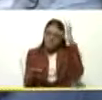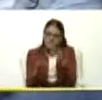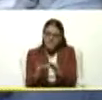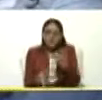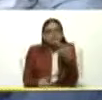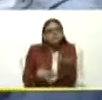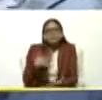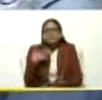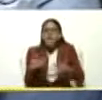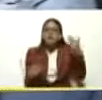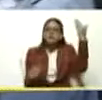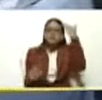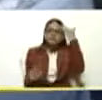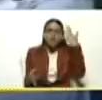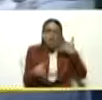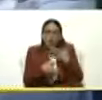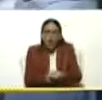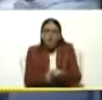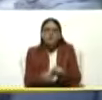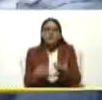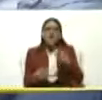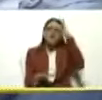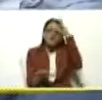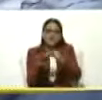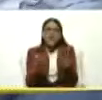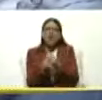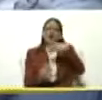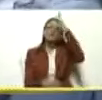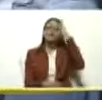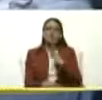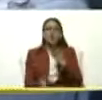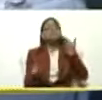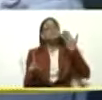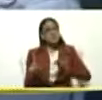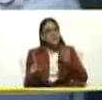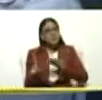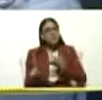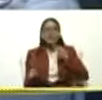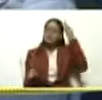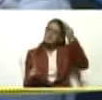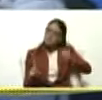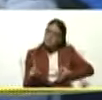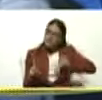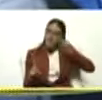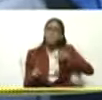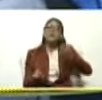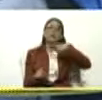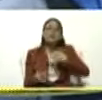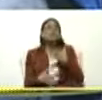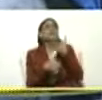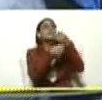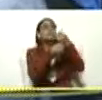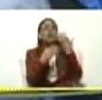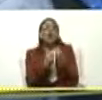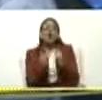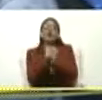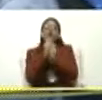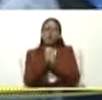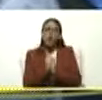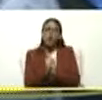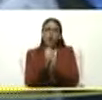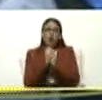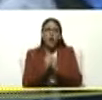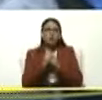saberlo. Y aprender a conectarse con Dios, siempre, a través de la oración, de